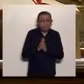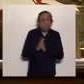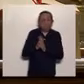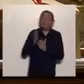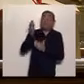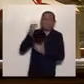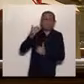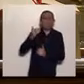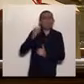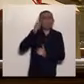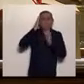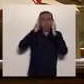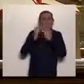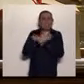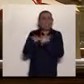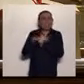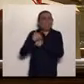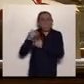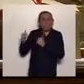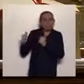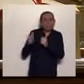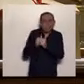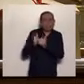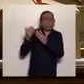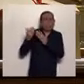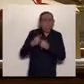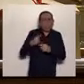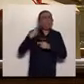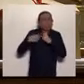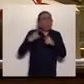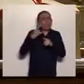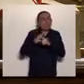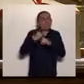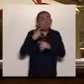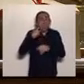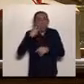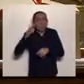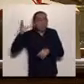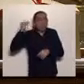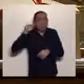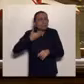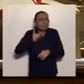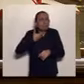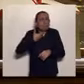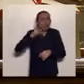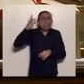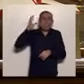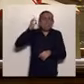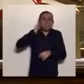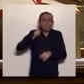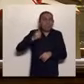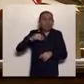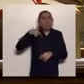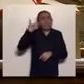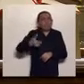a nuestra Madre, la Virgen María, ella que nos acompañe y nos ayude siempre a descubrir, a escuchar primero la voz del Señor, luego a